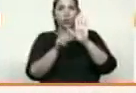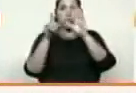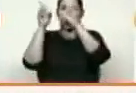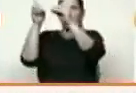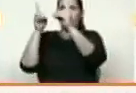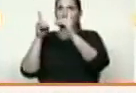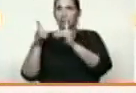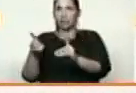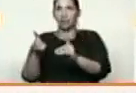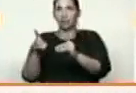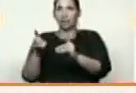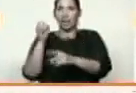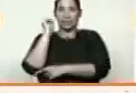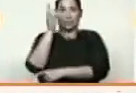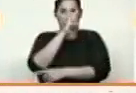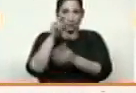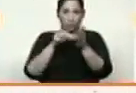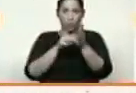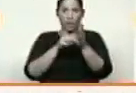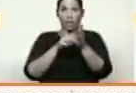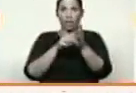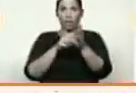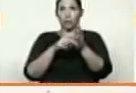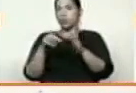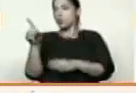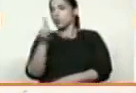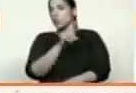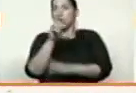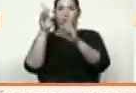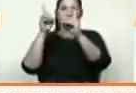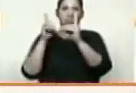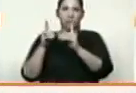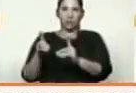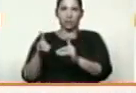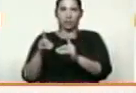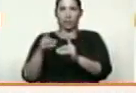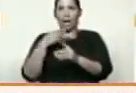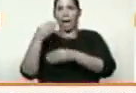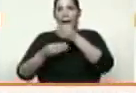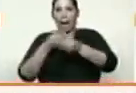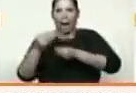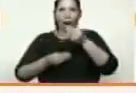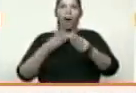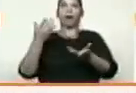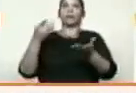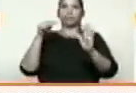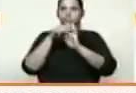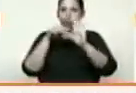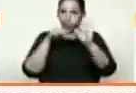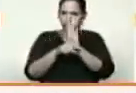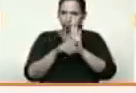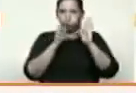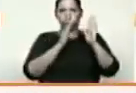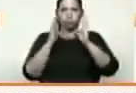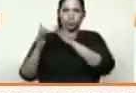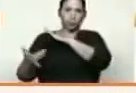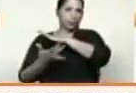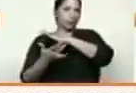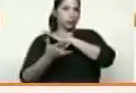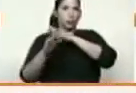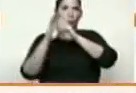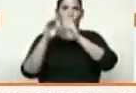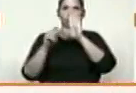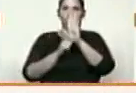que hace es colocar al lado de cada norma la propuesta y hacer una observación de orden técnico constitucional. Esto